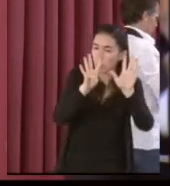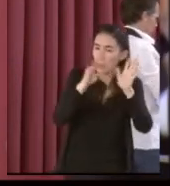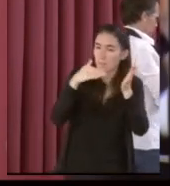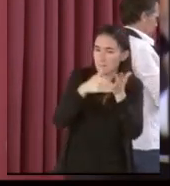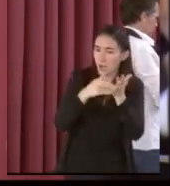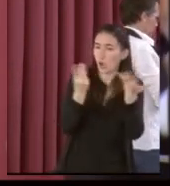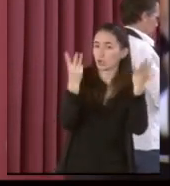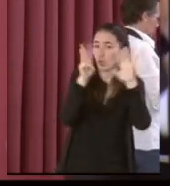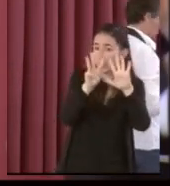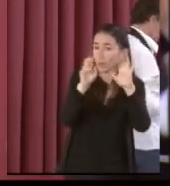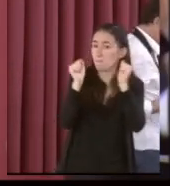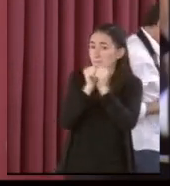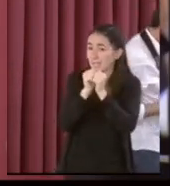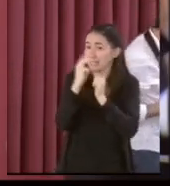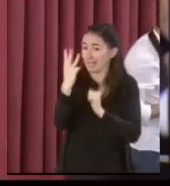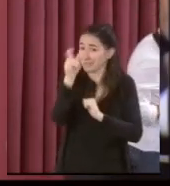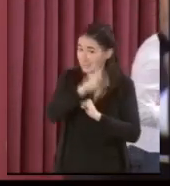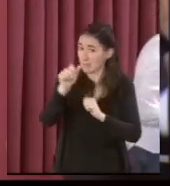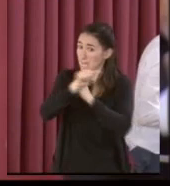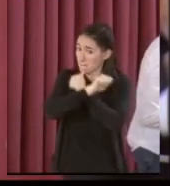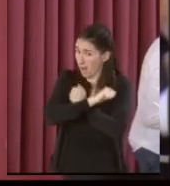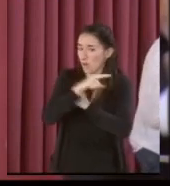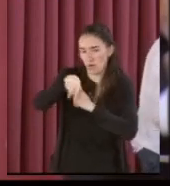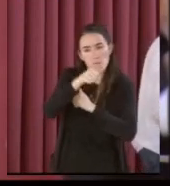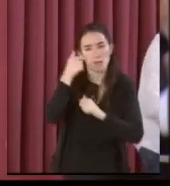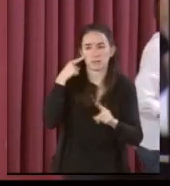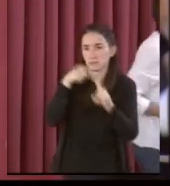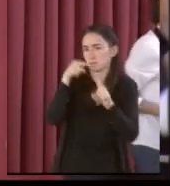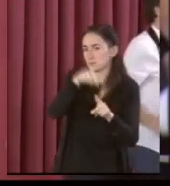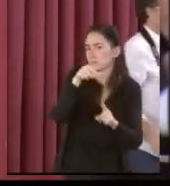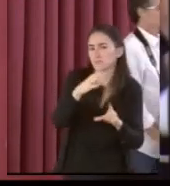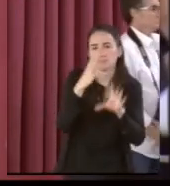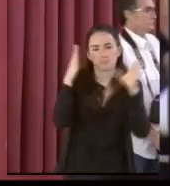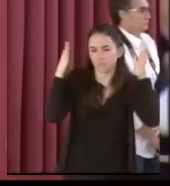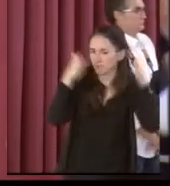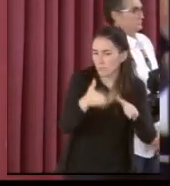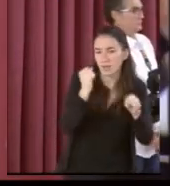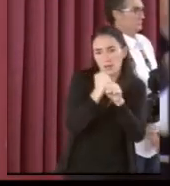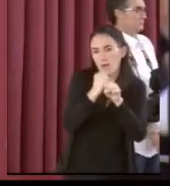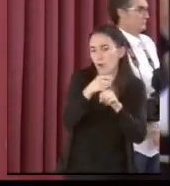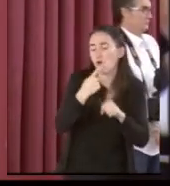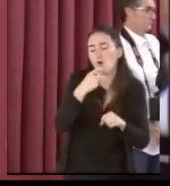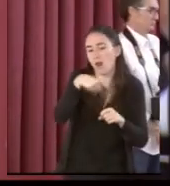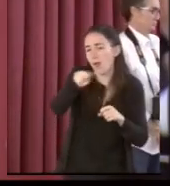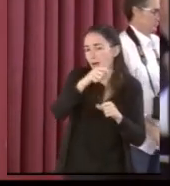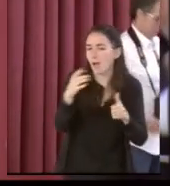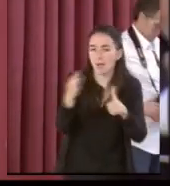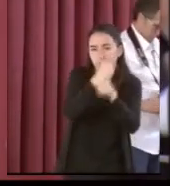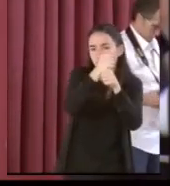9.823 que buscan trabajo y no lo encuentran, gocen de su derecho a un empleo y a una adecuada calidad de vida.